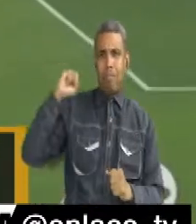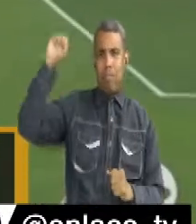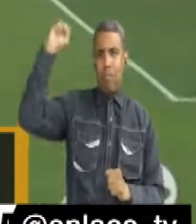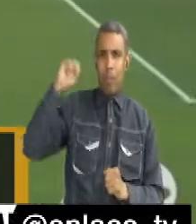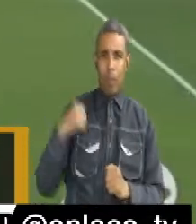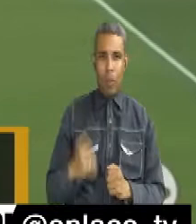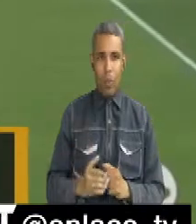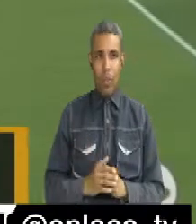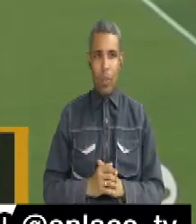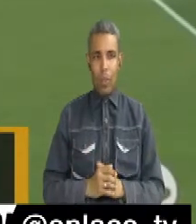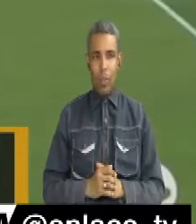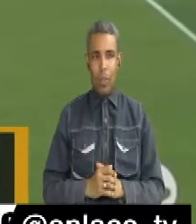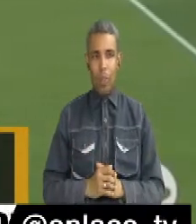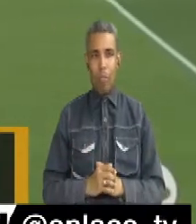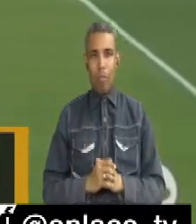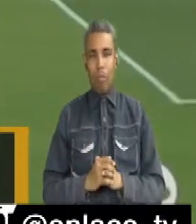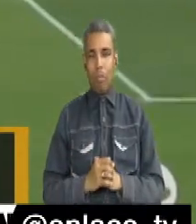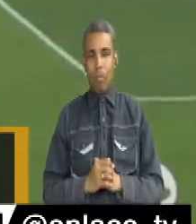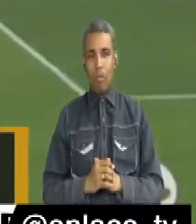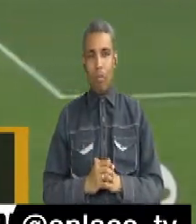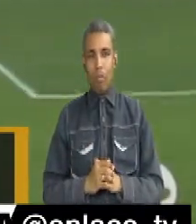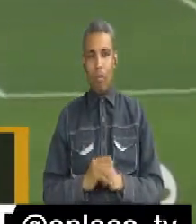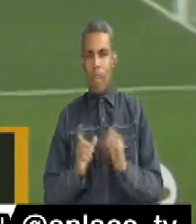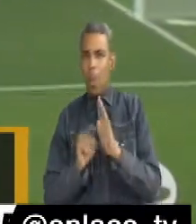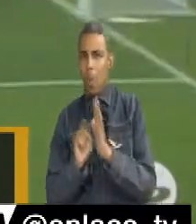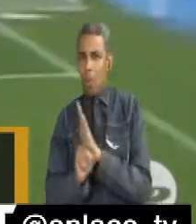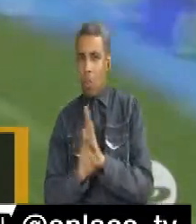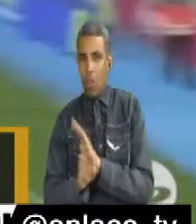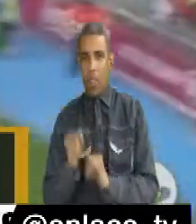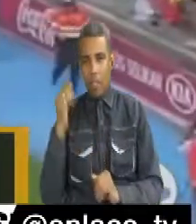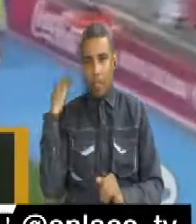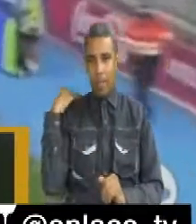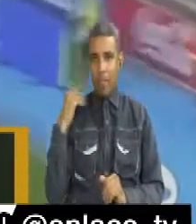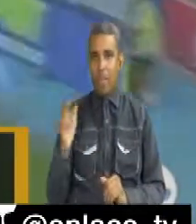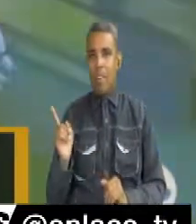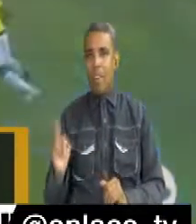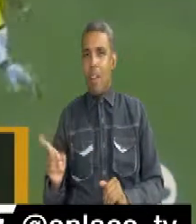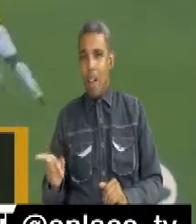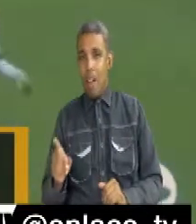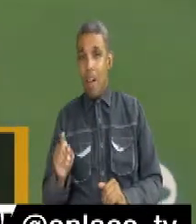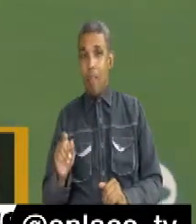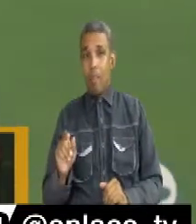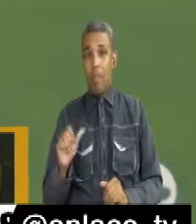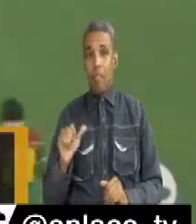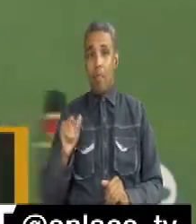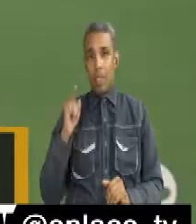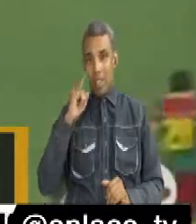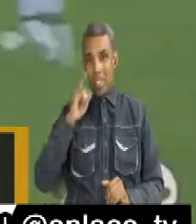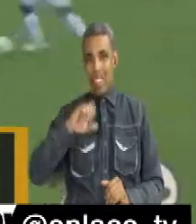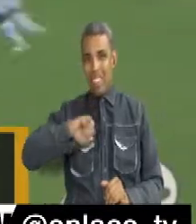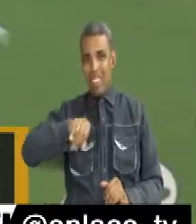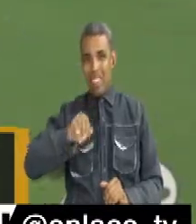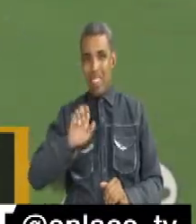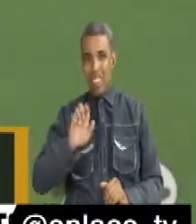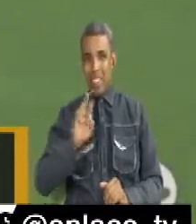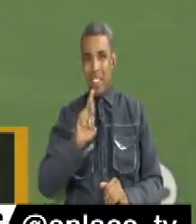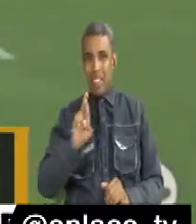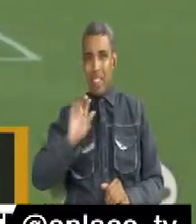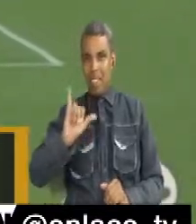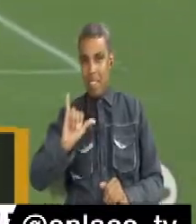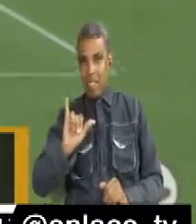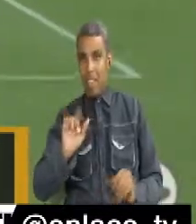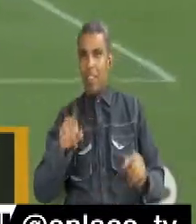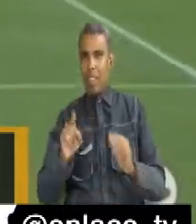marcador al seleccionado de Camerún. Los goles de James Rodríguez, 2 anotaciones de Jerry Mina y el señor José Izquierdo, que